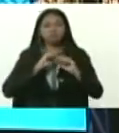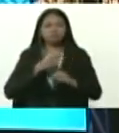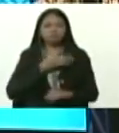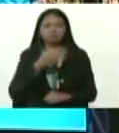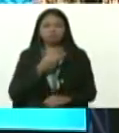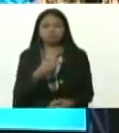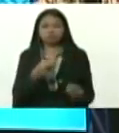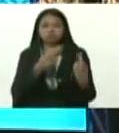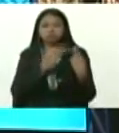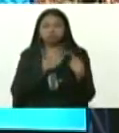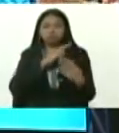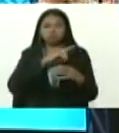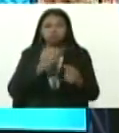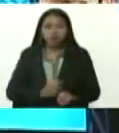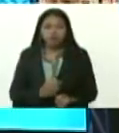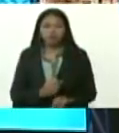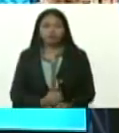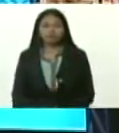Tremenda responsabilidad.